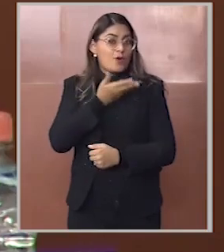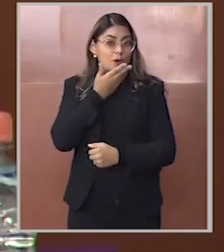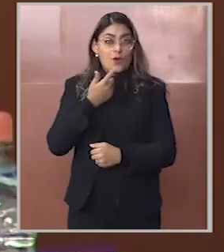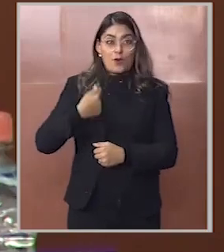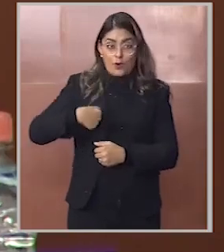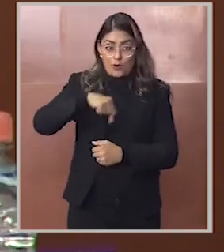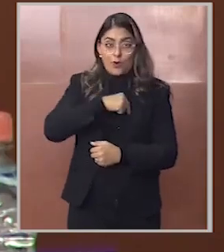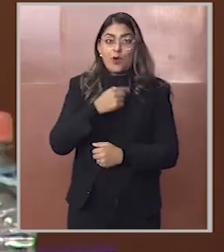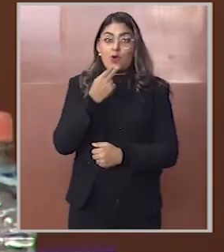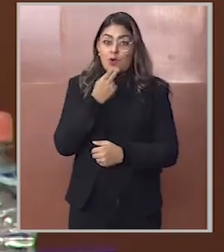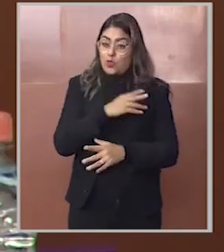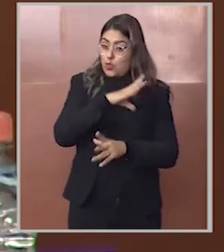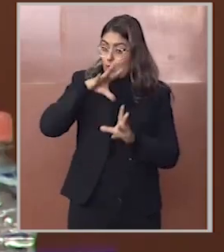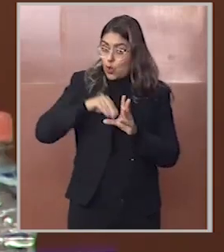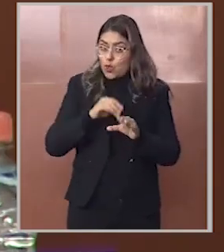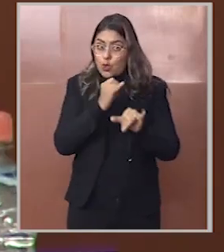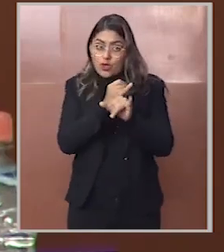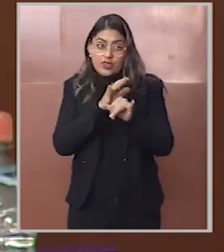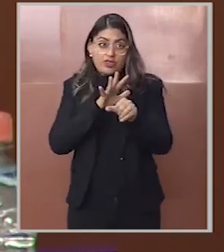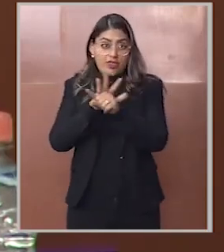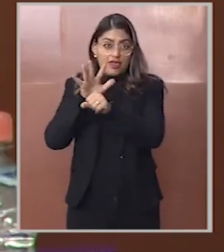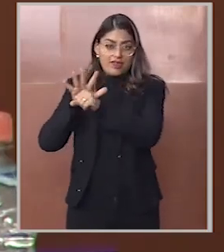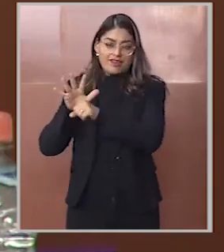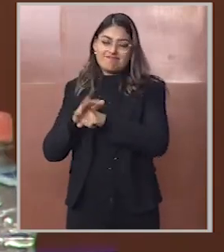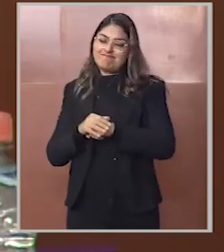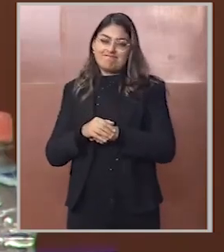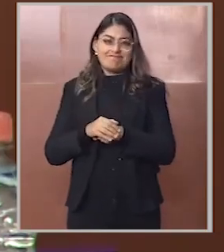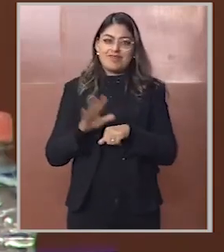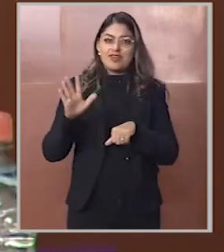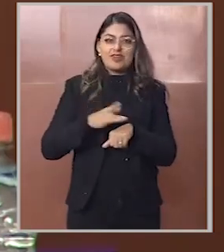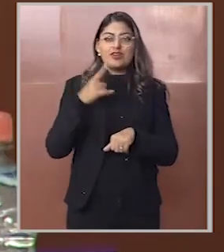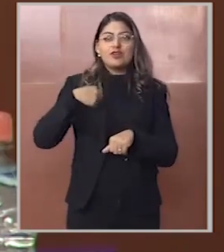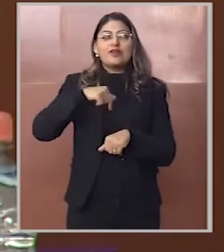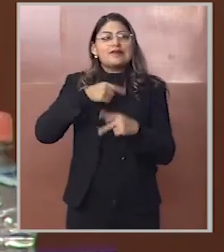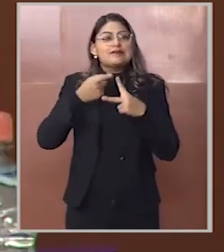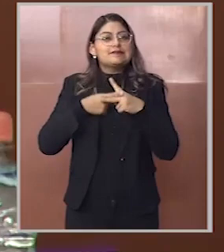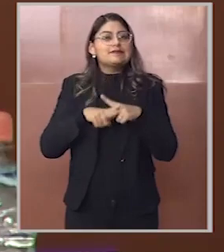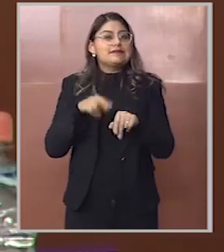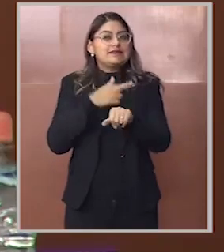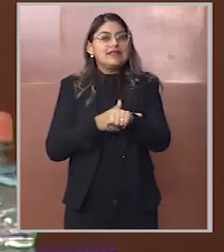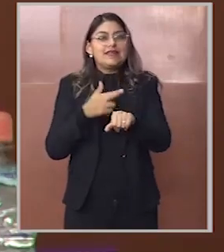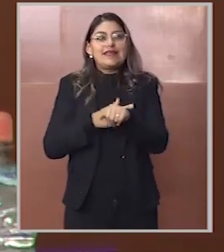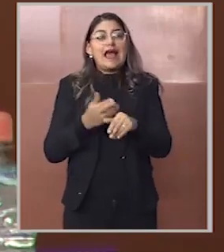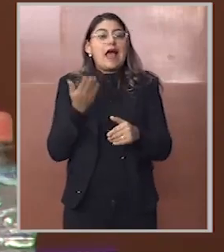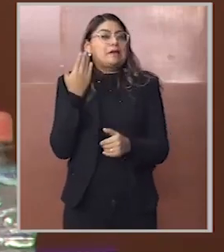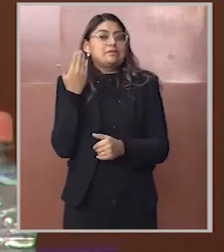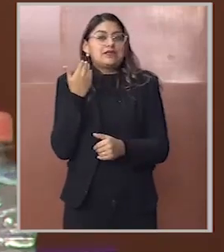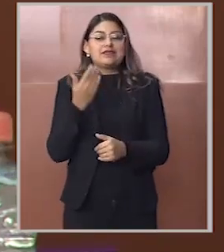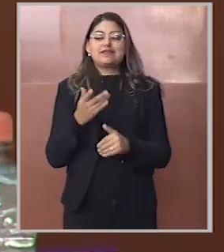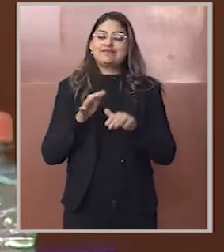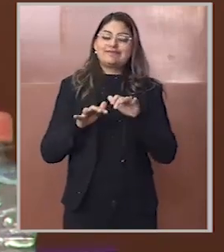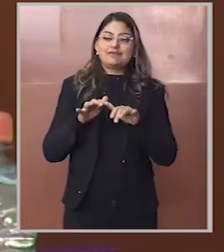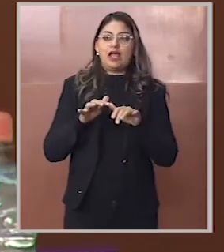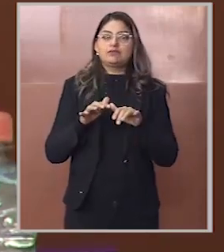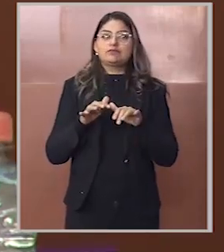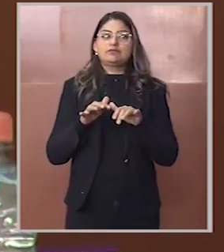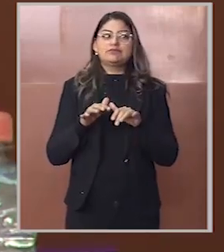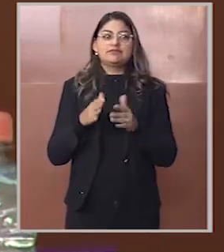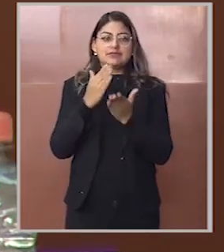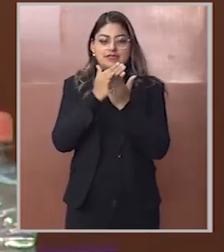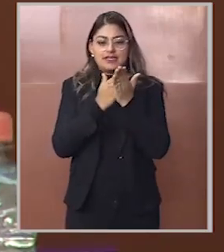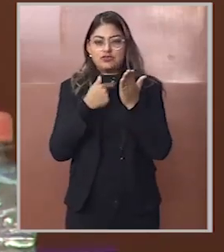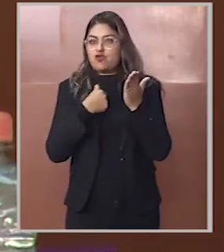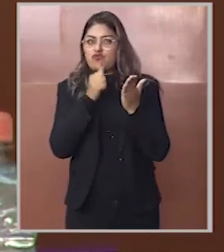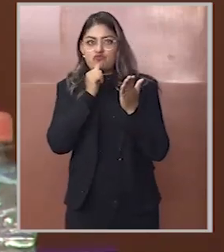digitales No creo que más de una empezamos a tramitar nuestra firel cuando estábamos elaborando la guía y y bueno que